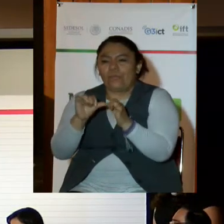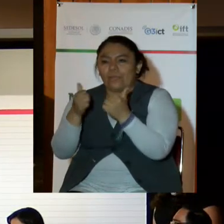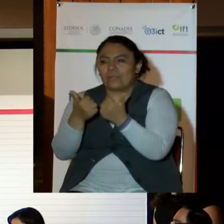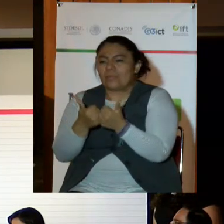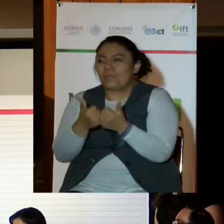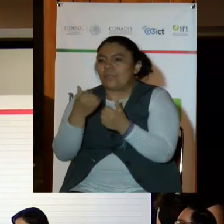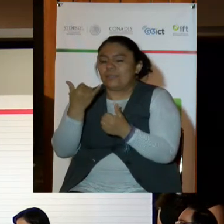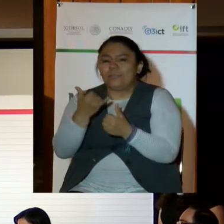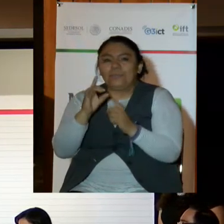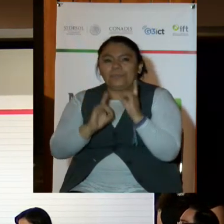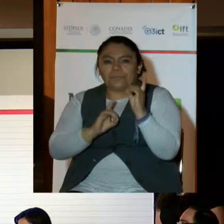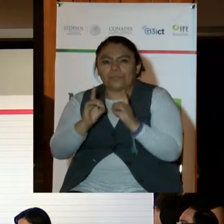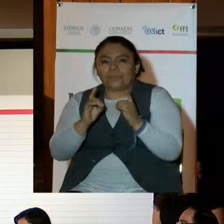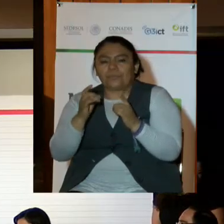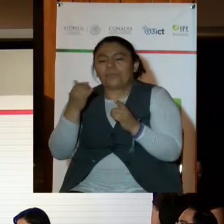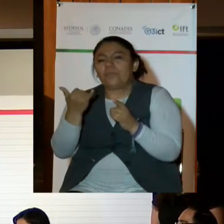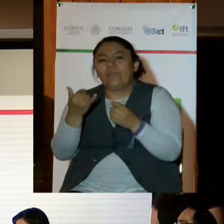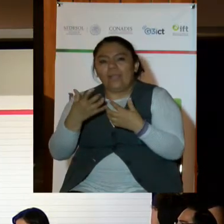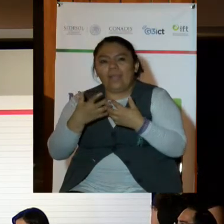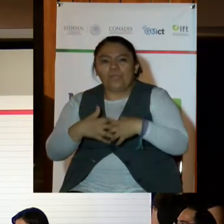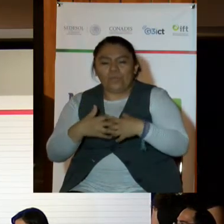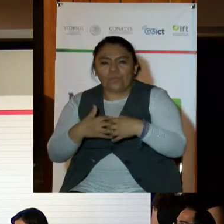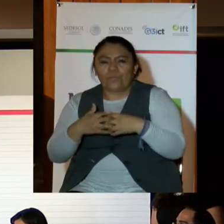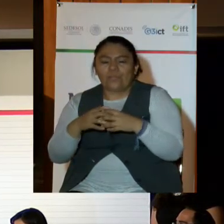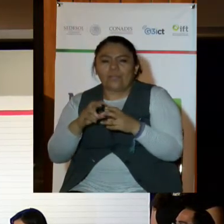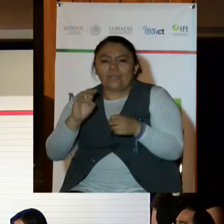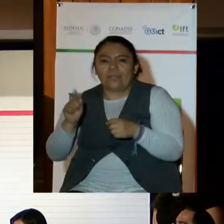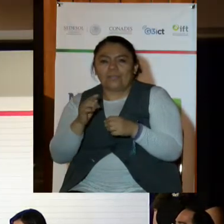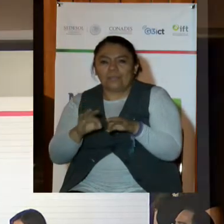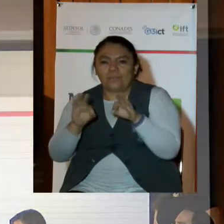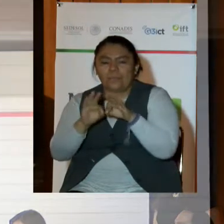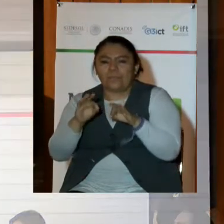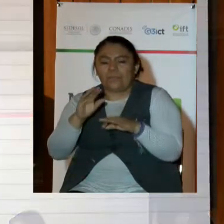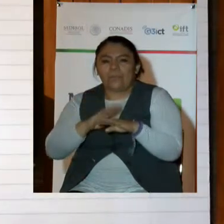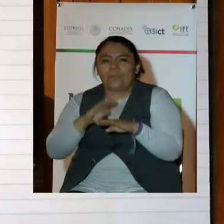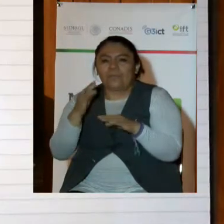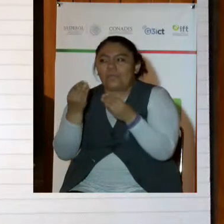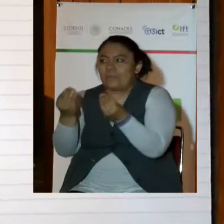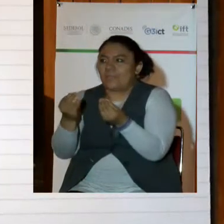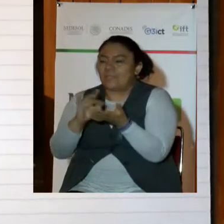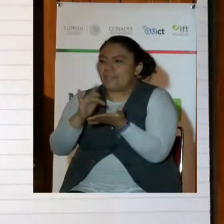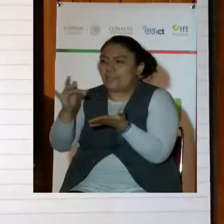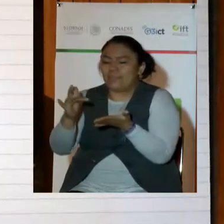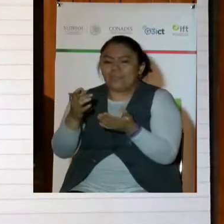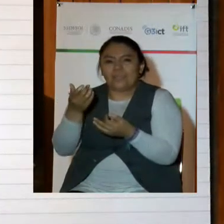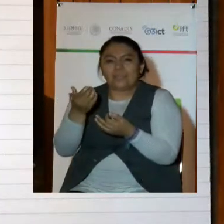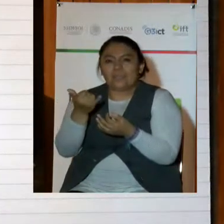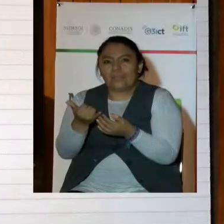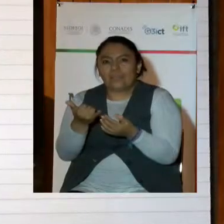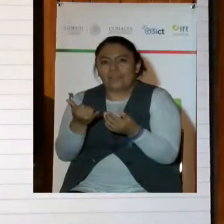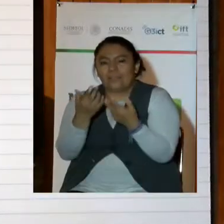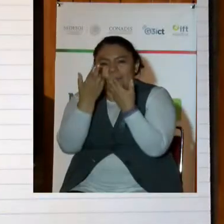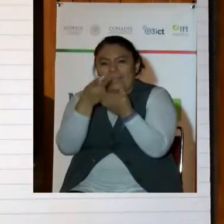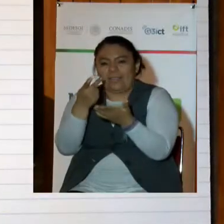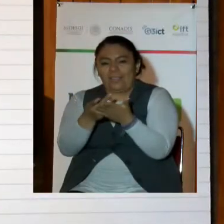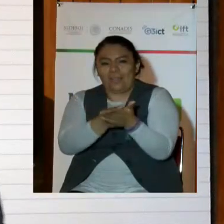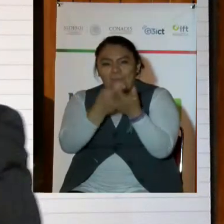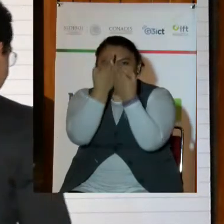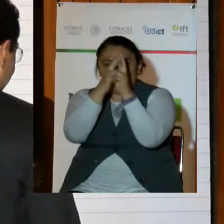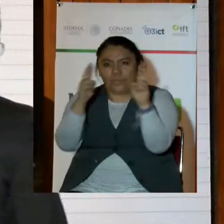la importancia de estarse ciñendo este tipo de estándares. Entonces, el esfuerzo se está dando de este lado de la mesa, no